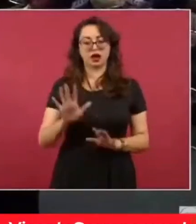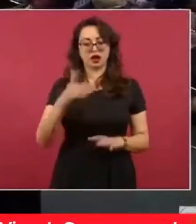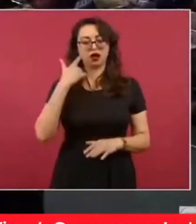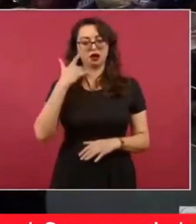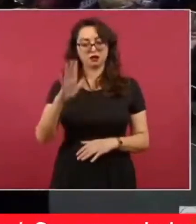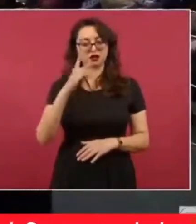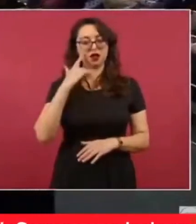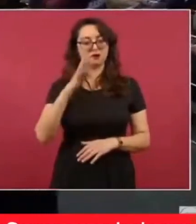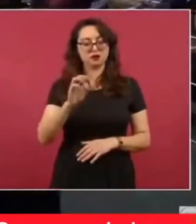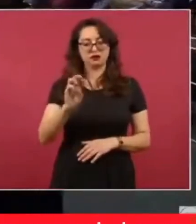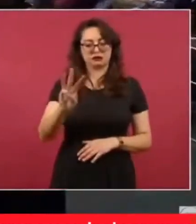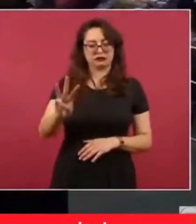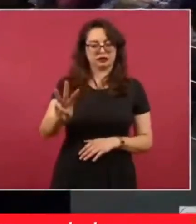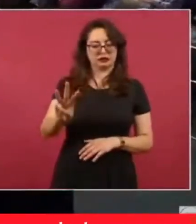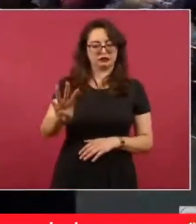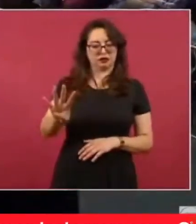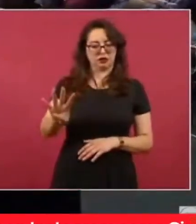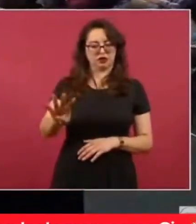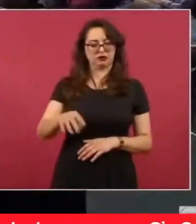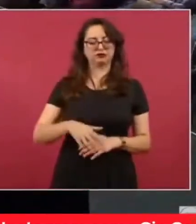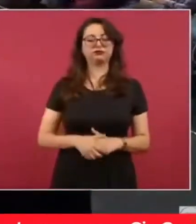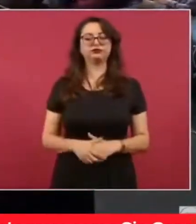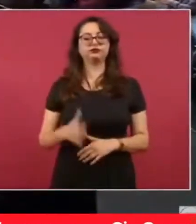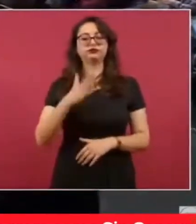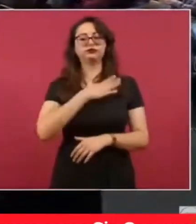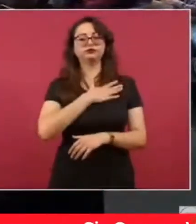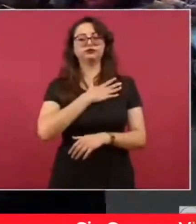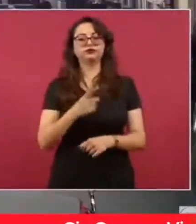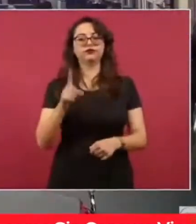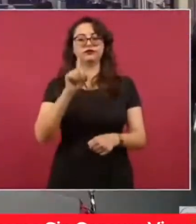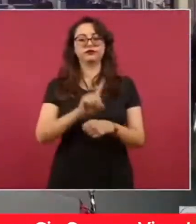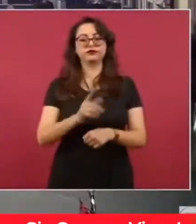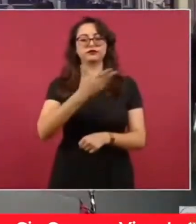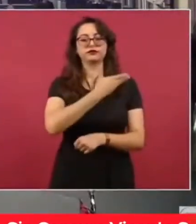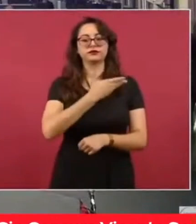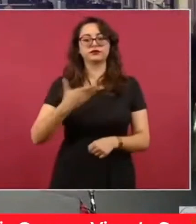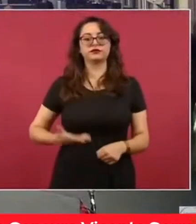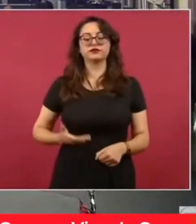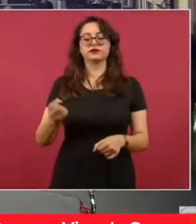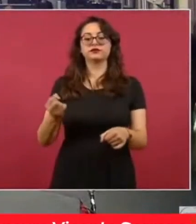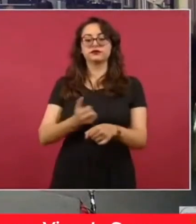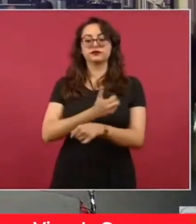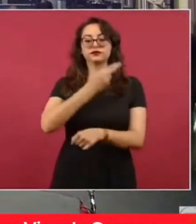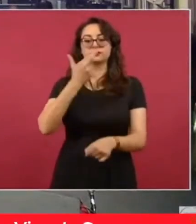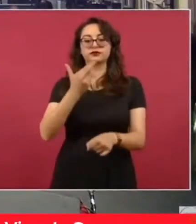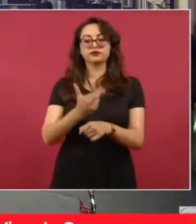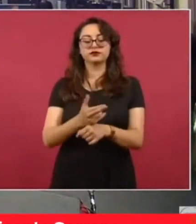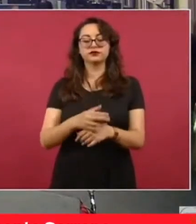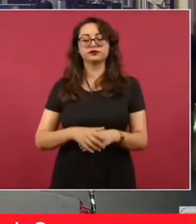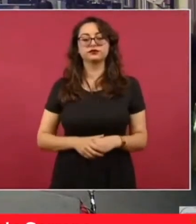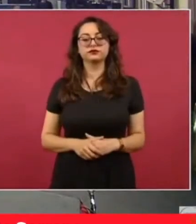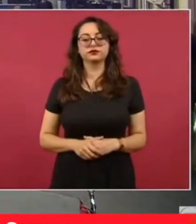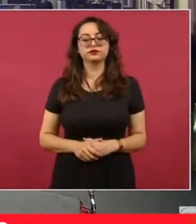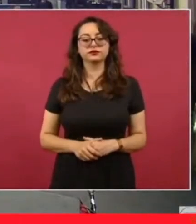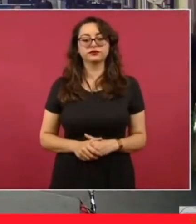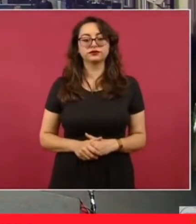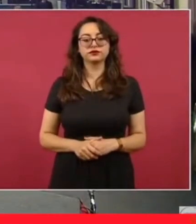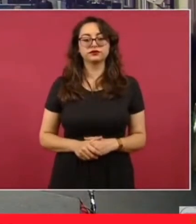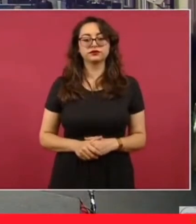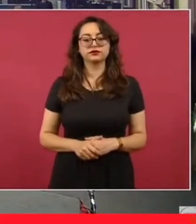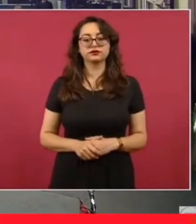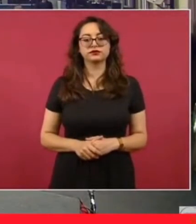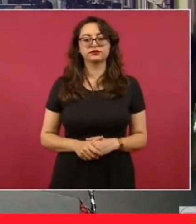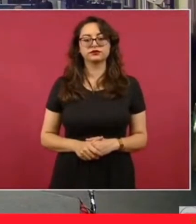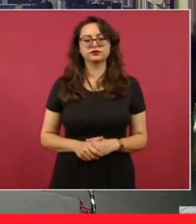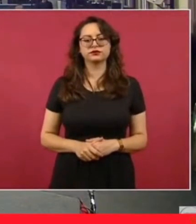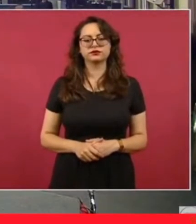Vamos ahí vamos Este muy buenos días señor presidente secretarios este amil